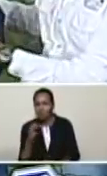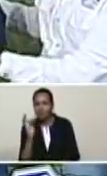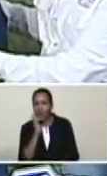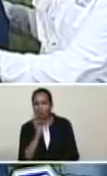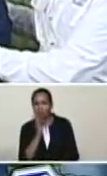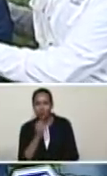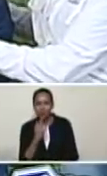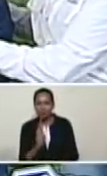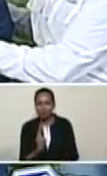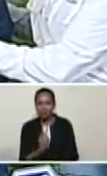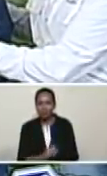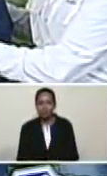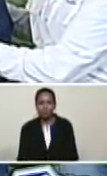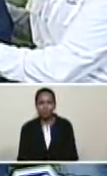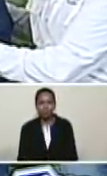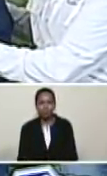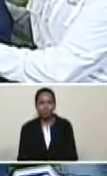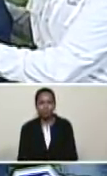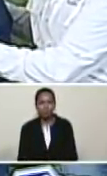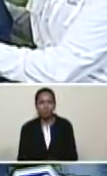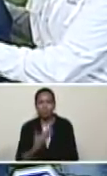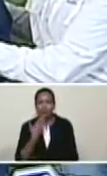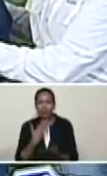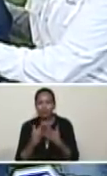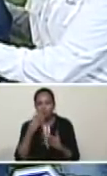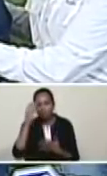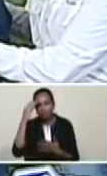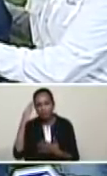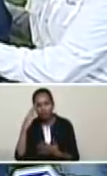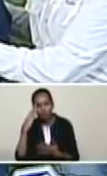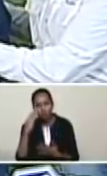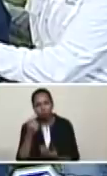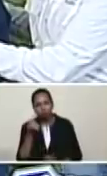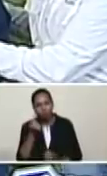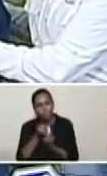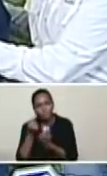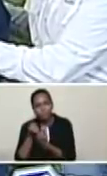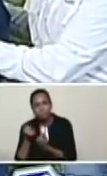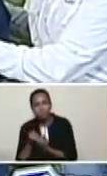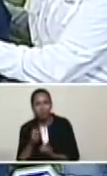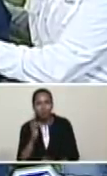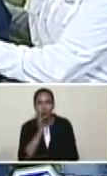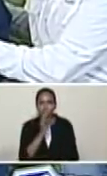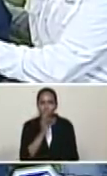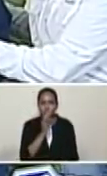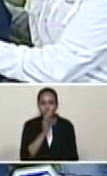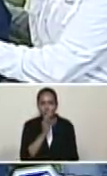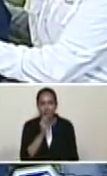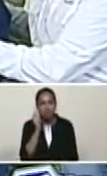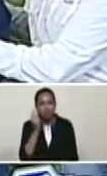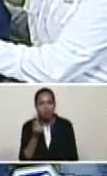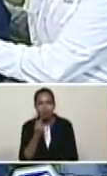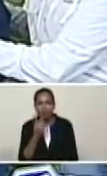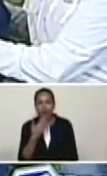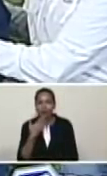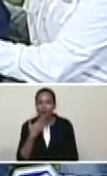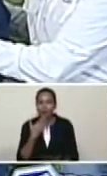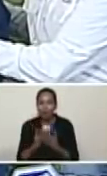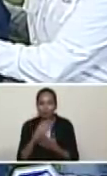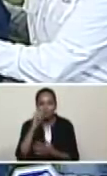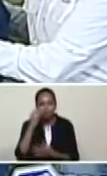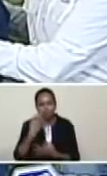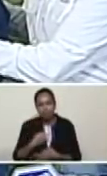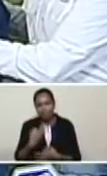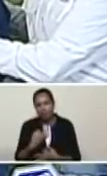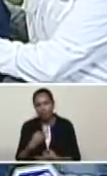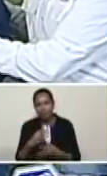Benvidrio? Gracias a Dios y a mi suegra por habernos acobijado 25 años. Gracias a esa suegra de Venezuela que apoyan